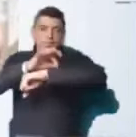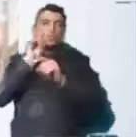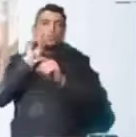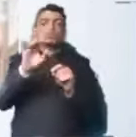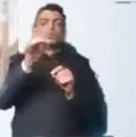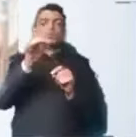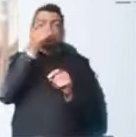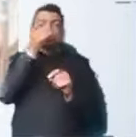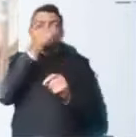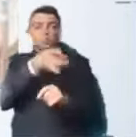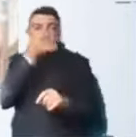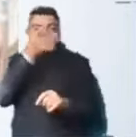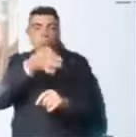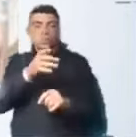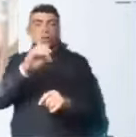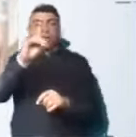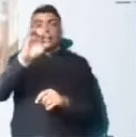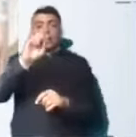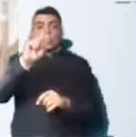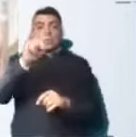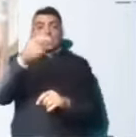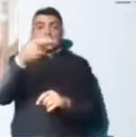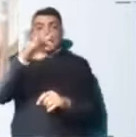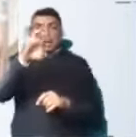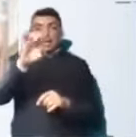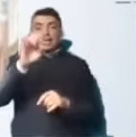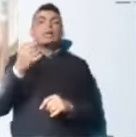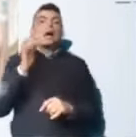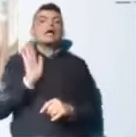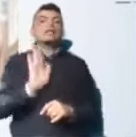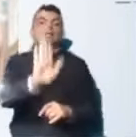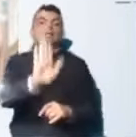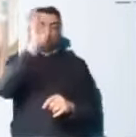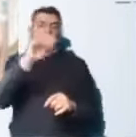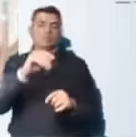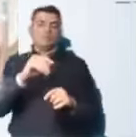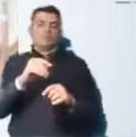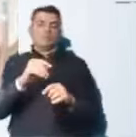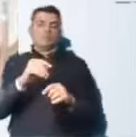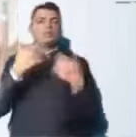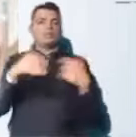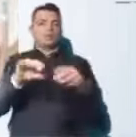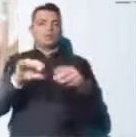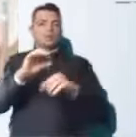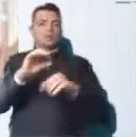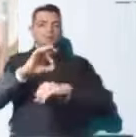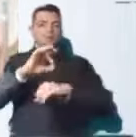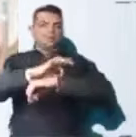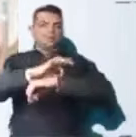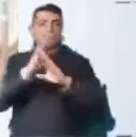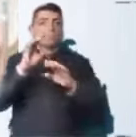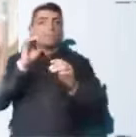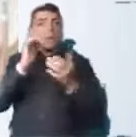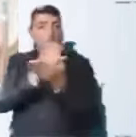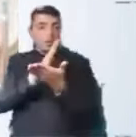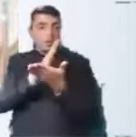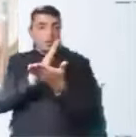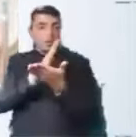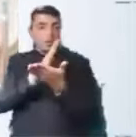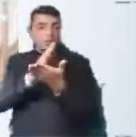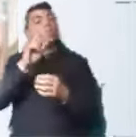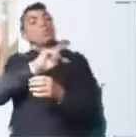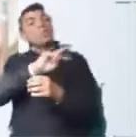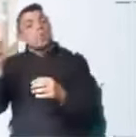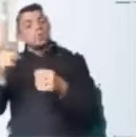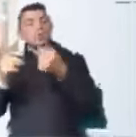Y obviamente el resfriado común es ocasionado también por un virus. Entonces, los virus son viejos conocidos por los humanos,